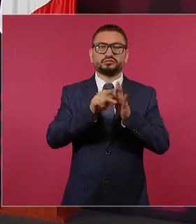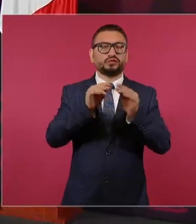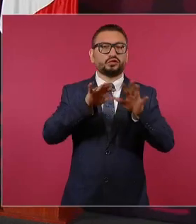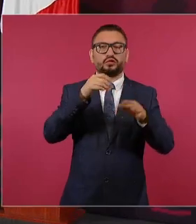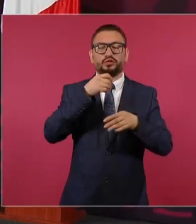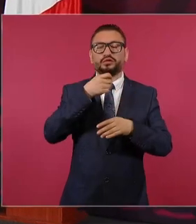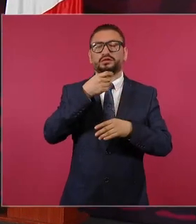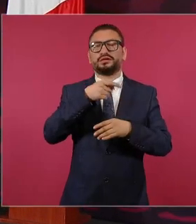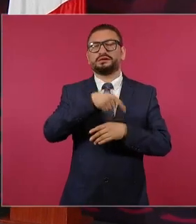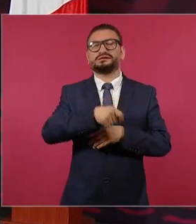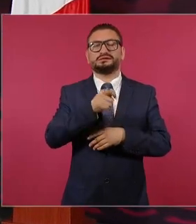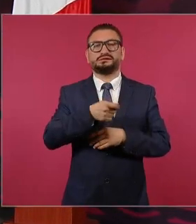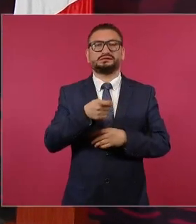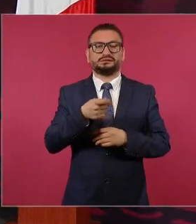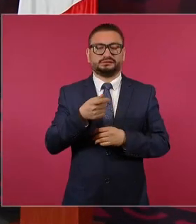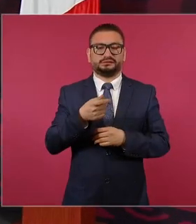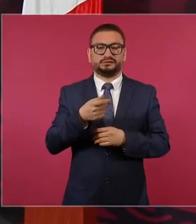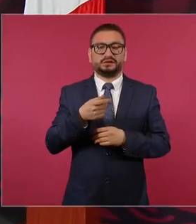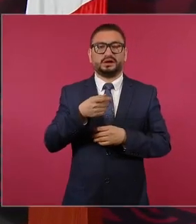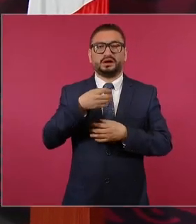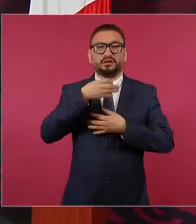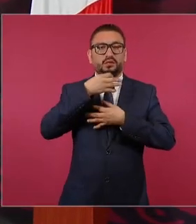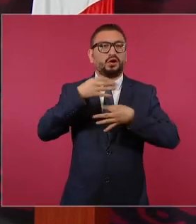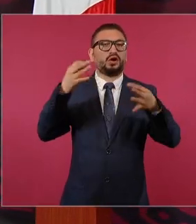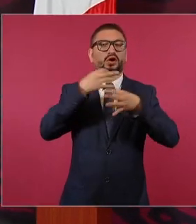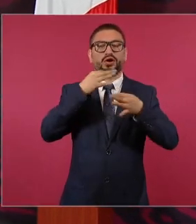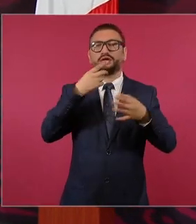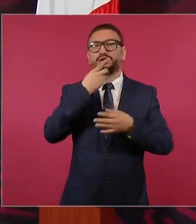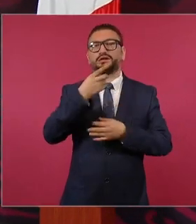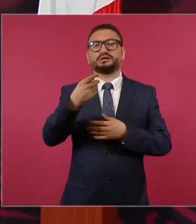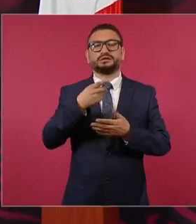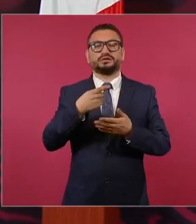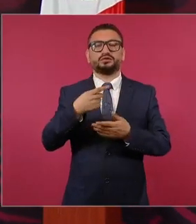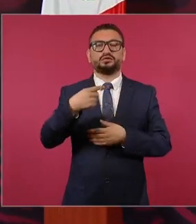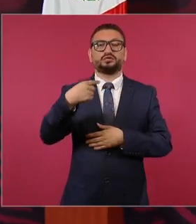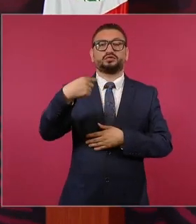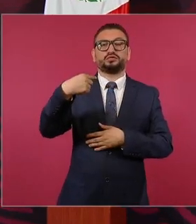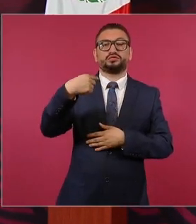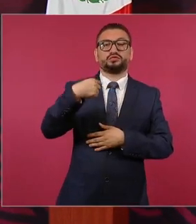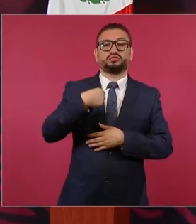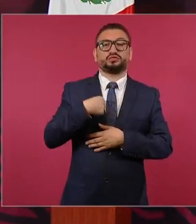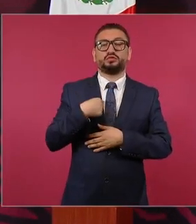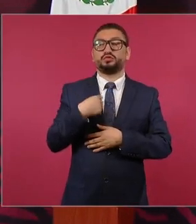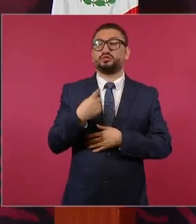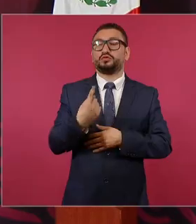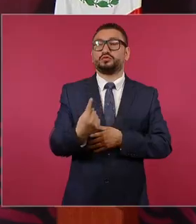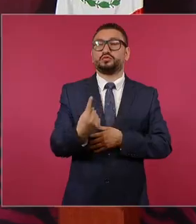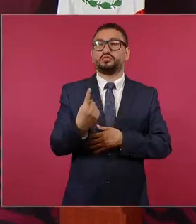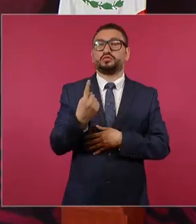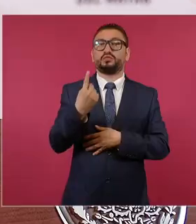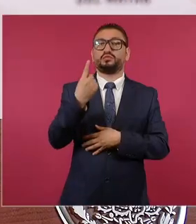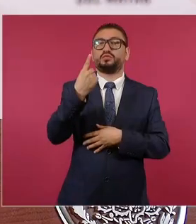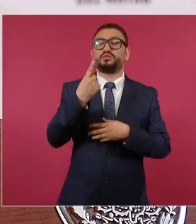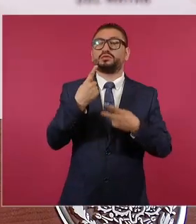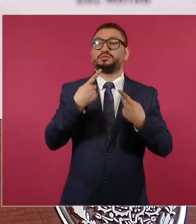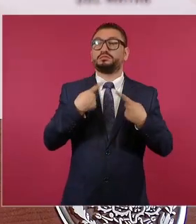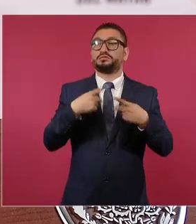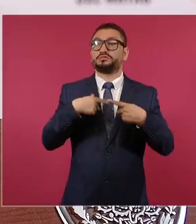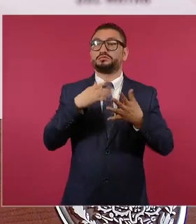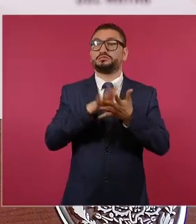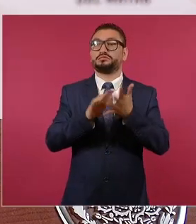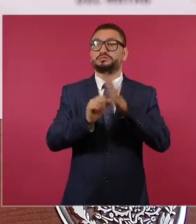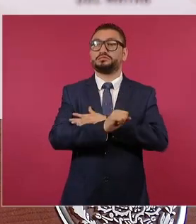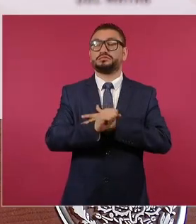hasta se anunciaban diciendo: no tengo un cliente en la cárcel.